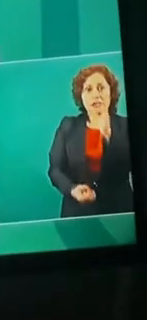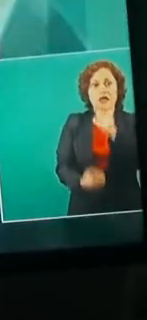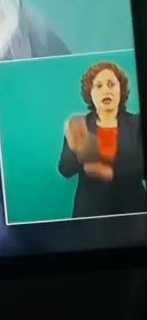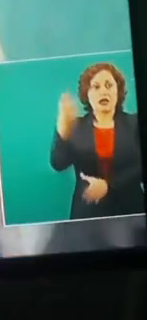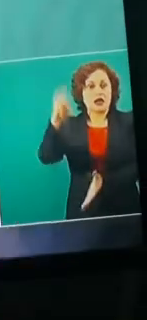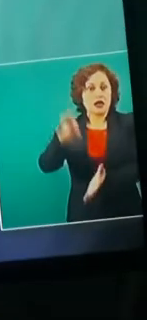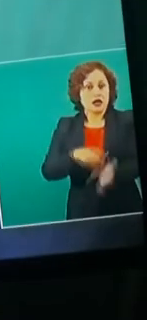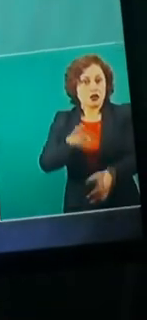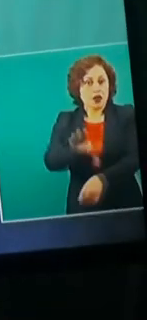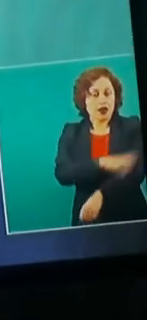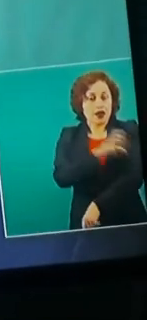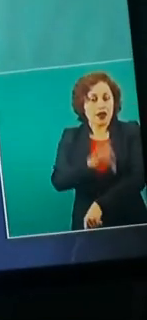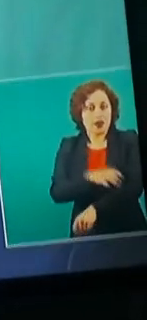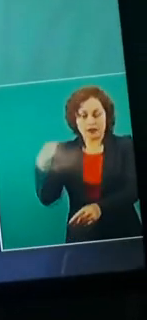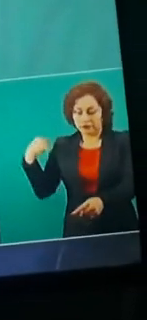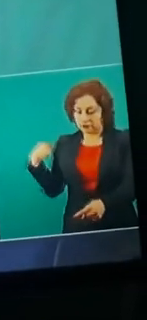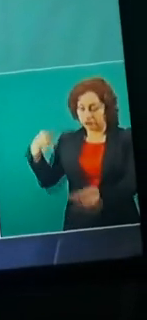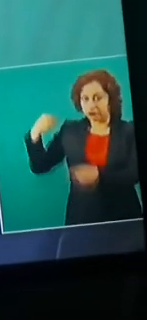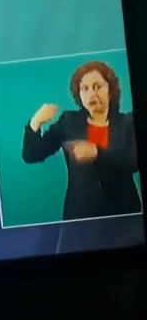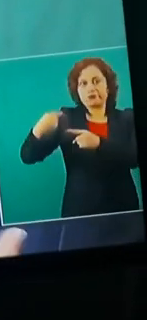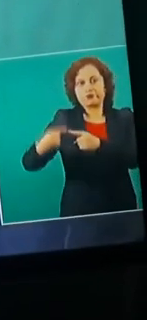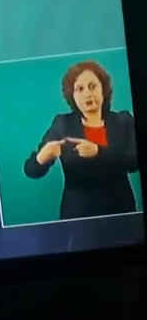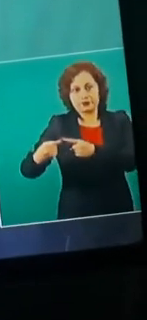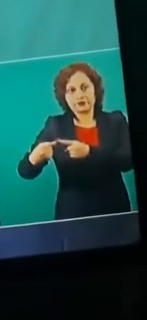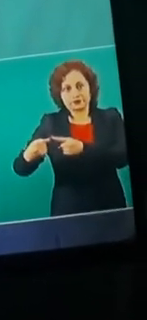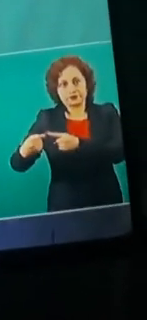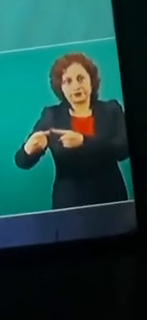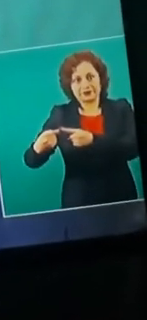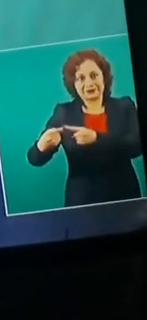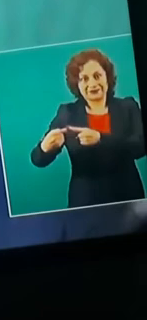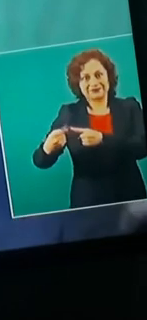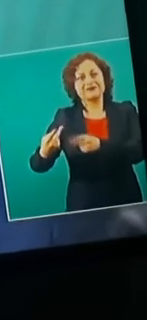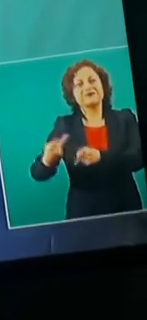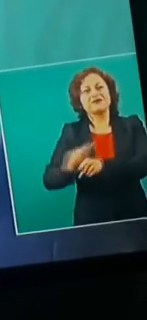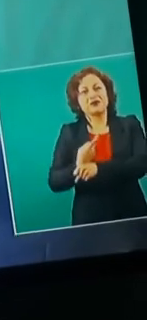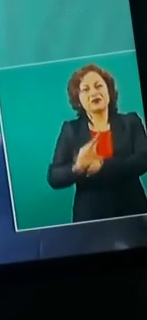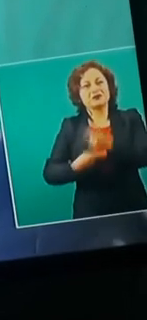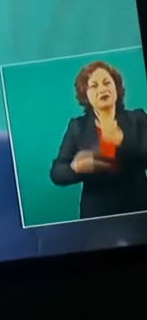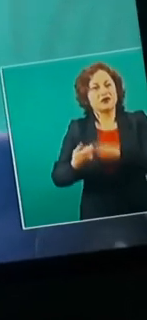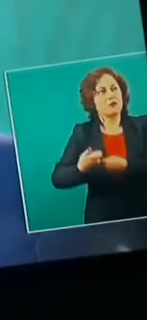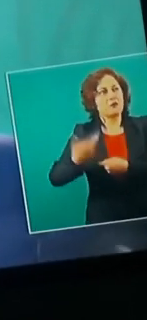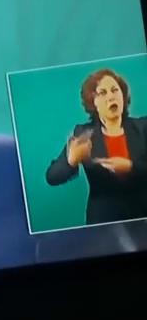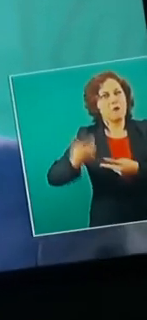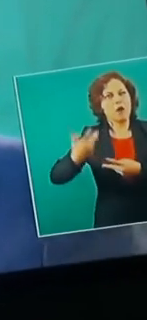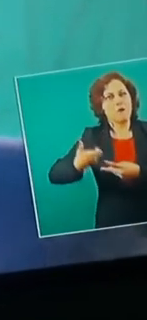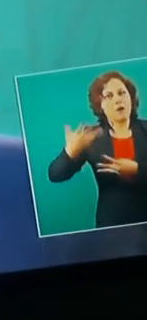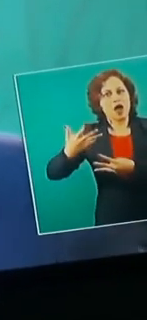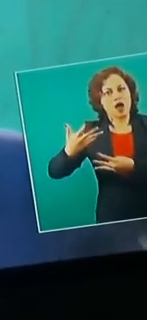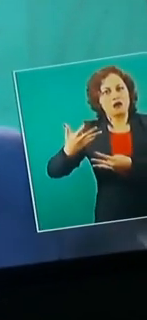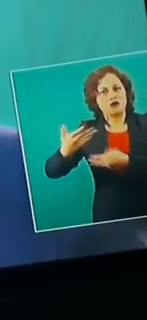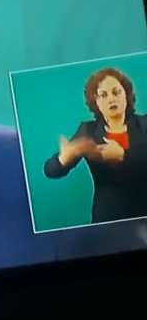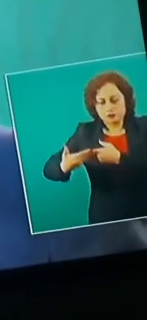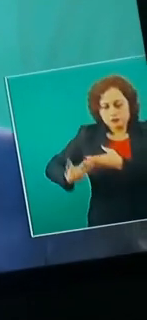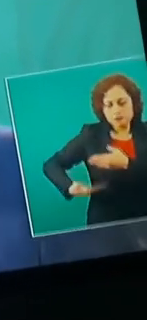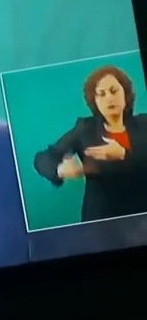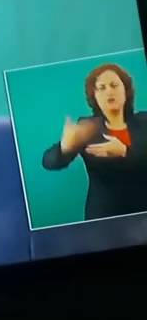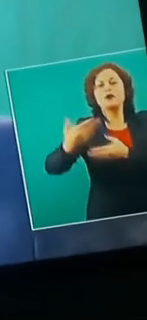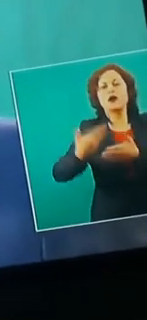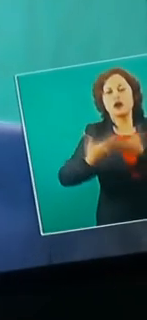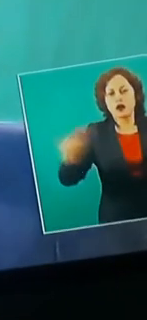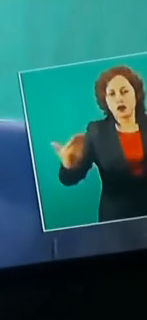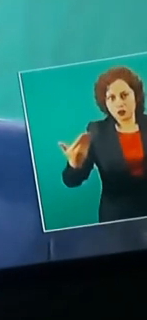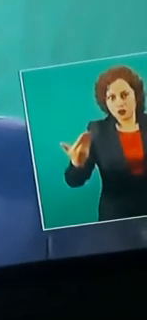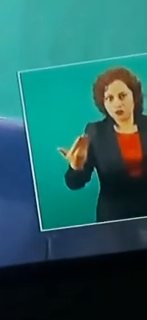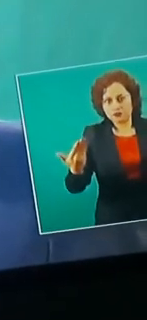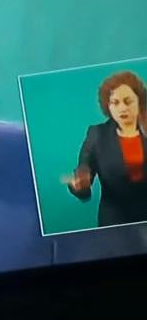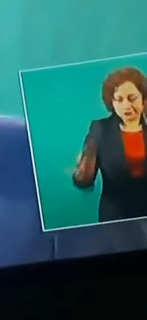Y se va a notar el cambio. Entonces, ¿para qué vamos nosotros a estar